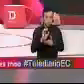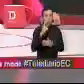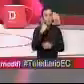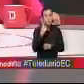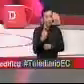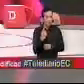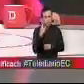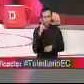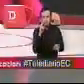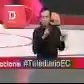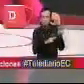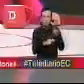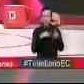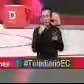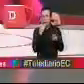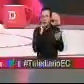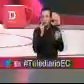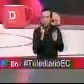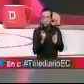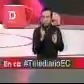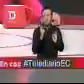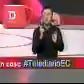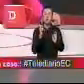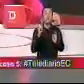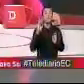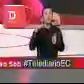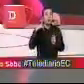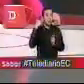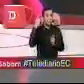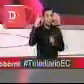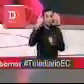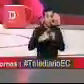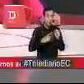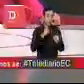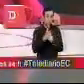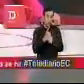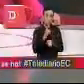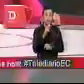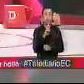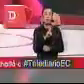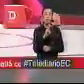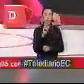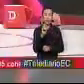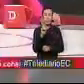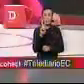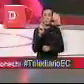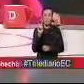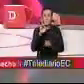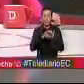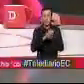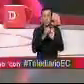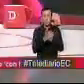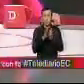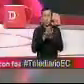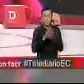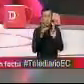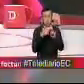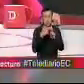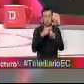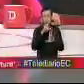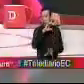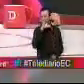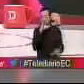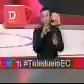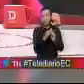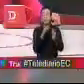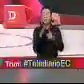piloto busca afianzar detalles con miras al gran censo nacional previsto para noviembre del año 2020 y permitirá actualizar la información